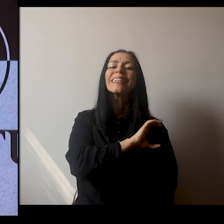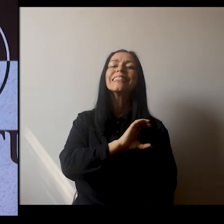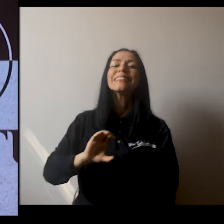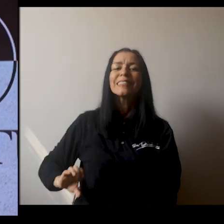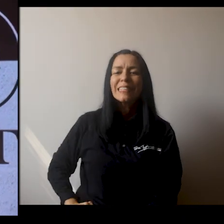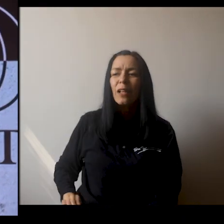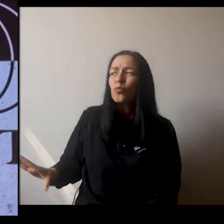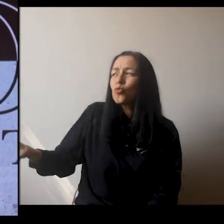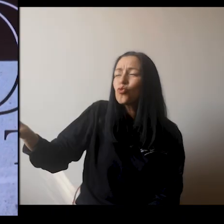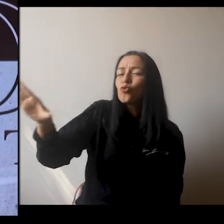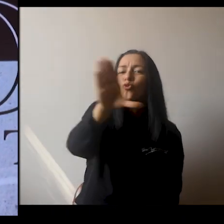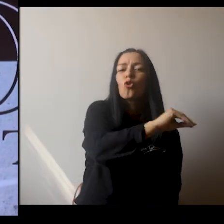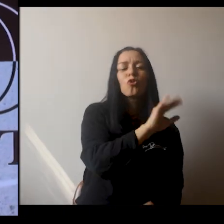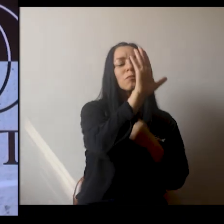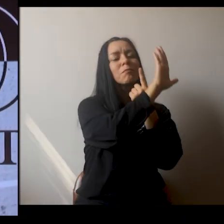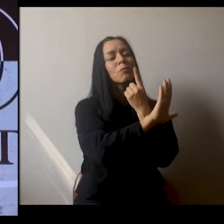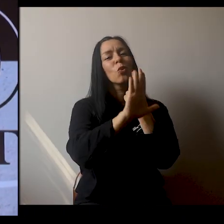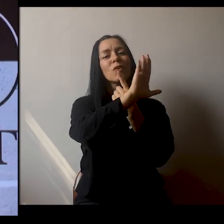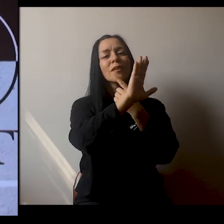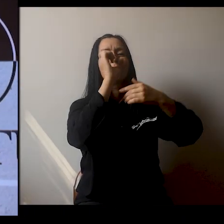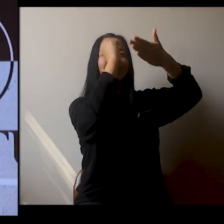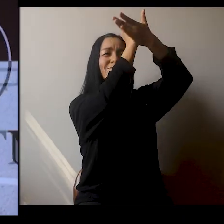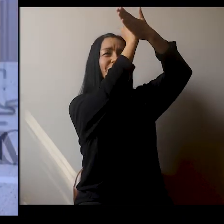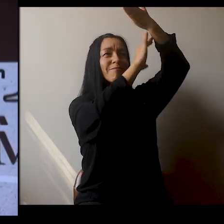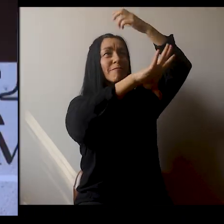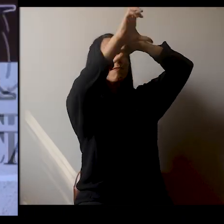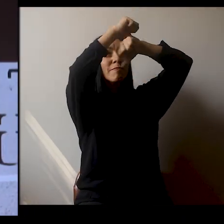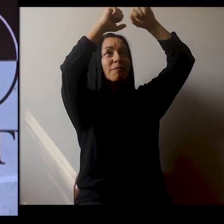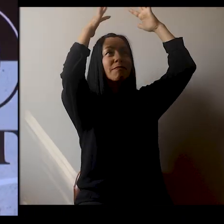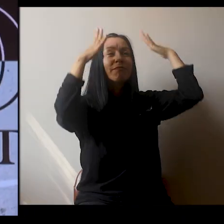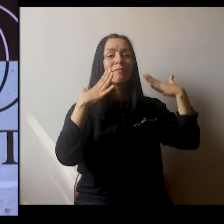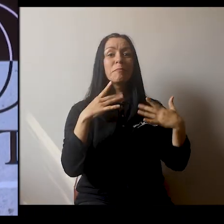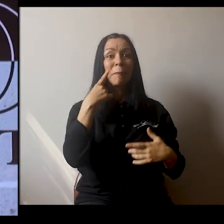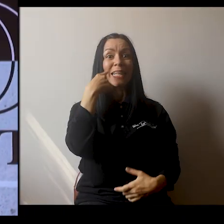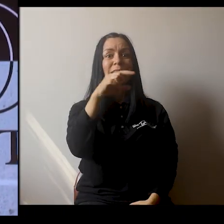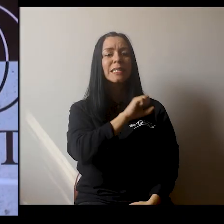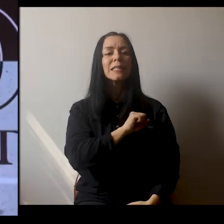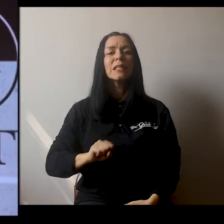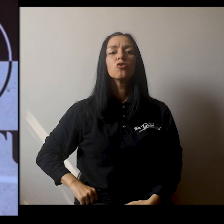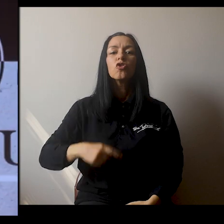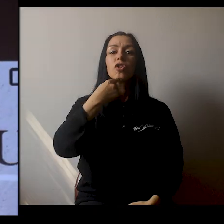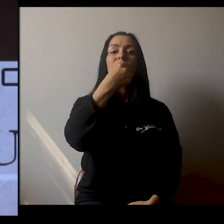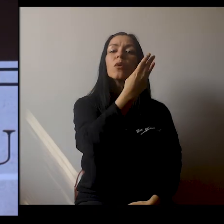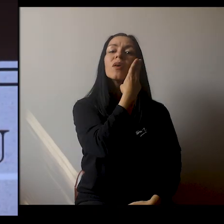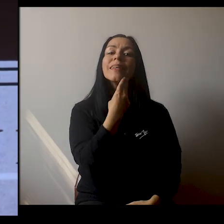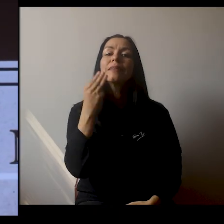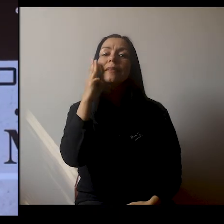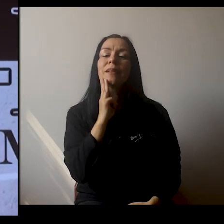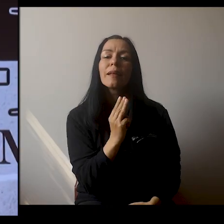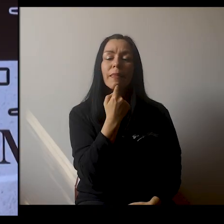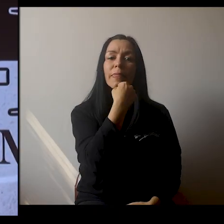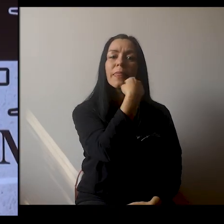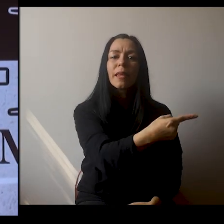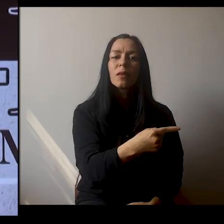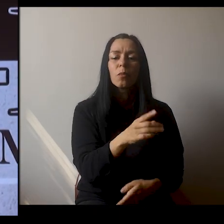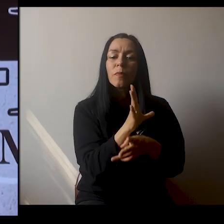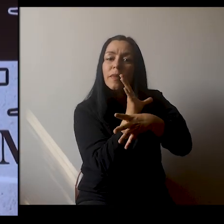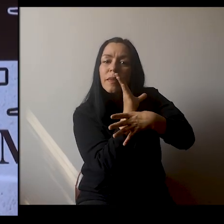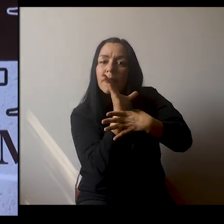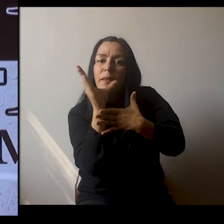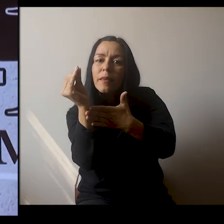cristianos, estamos protegidos por la sangre de Jesús. Miren lo que el Señor le dijo a los